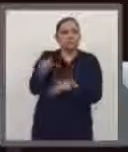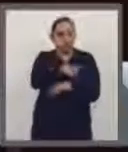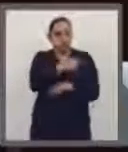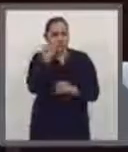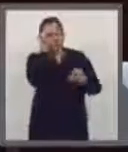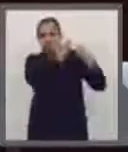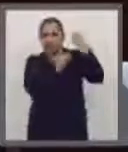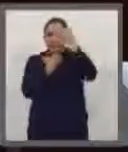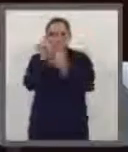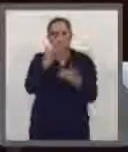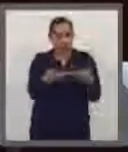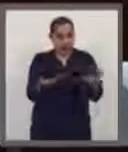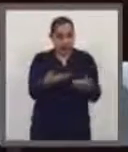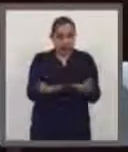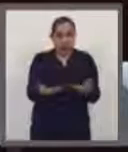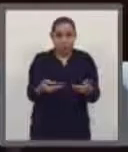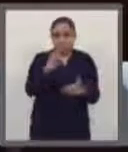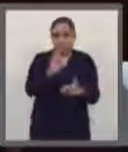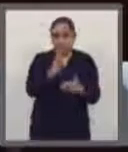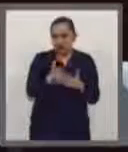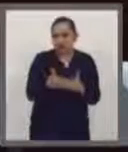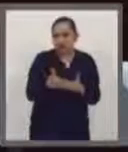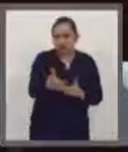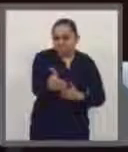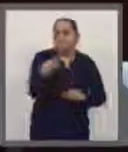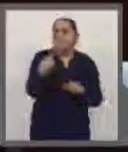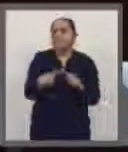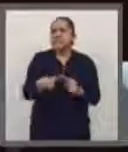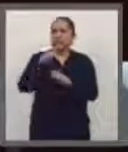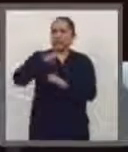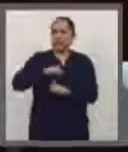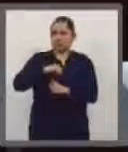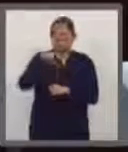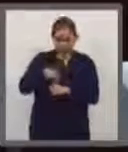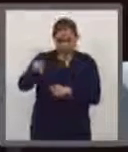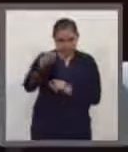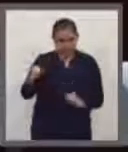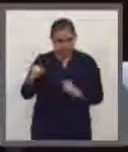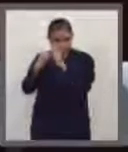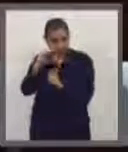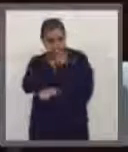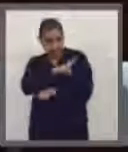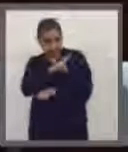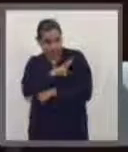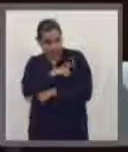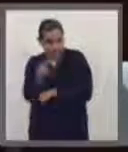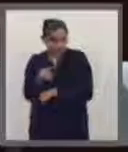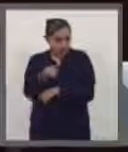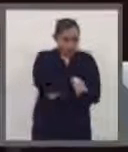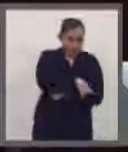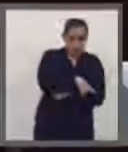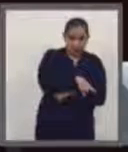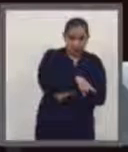al parecer será realizada por las instituciones privadas y también por